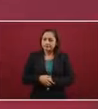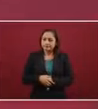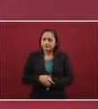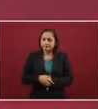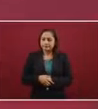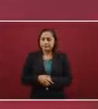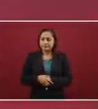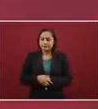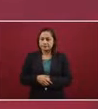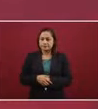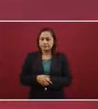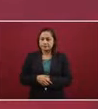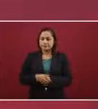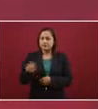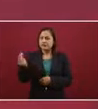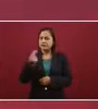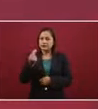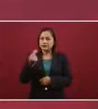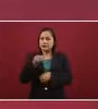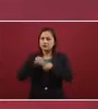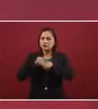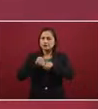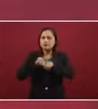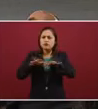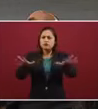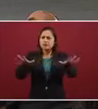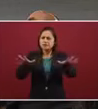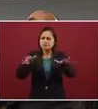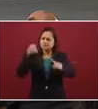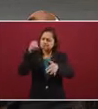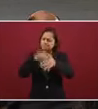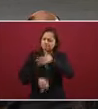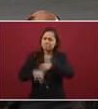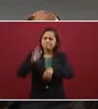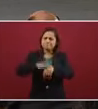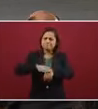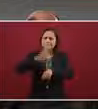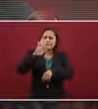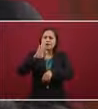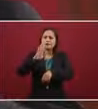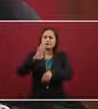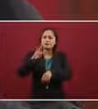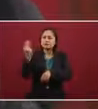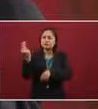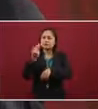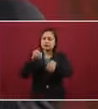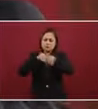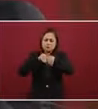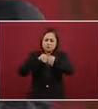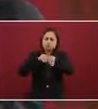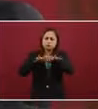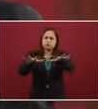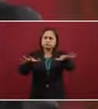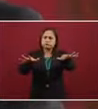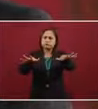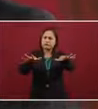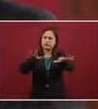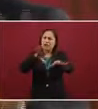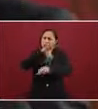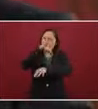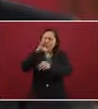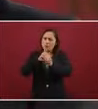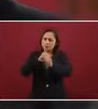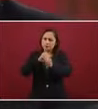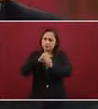tener más información. La campaña debe de desplegarse con todo en eso. Pero